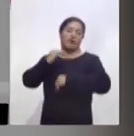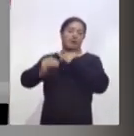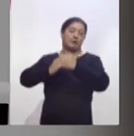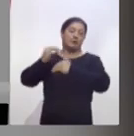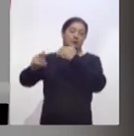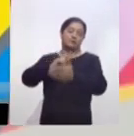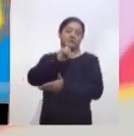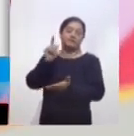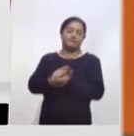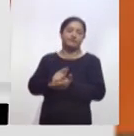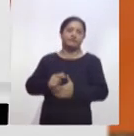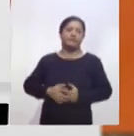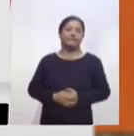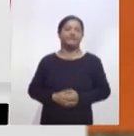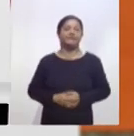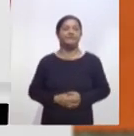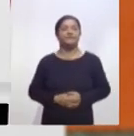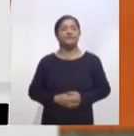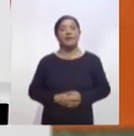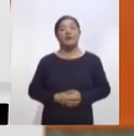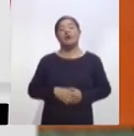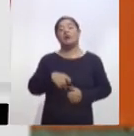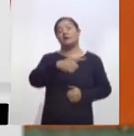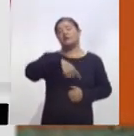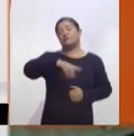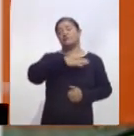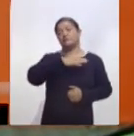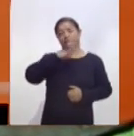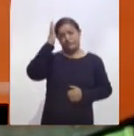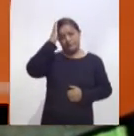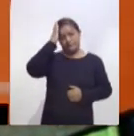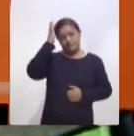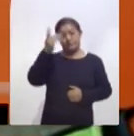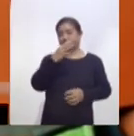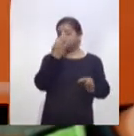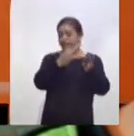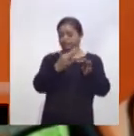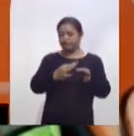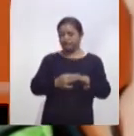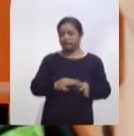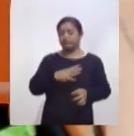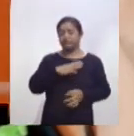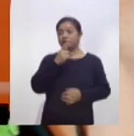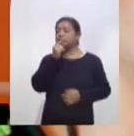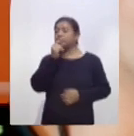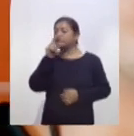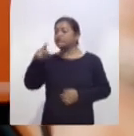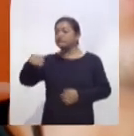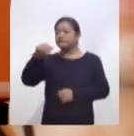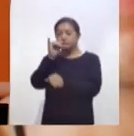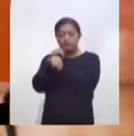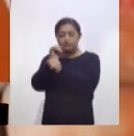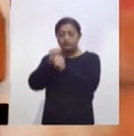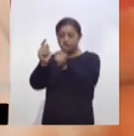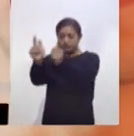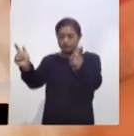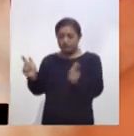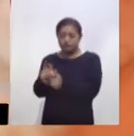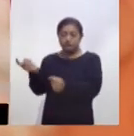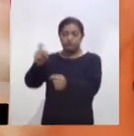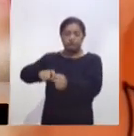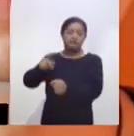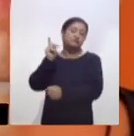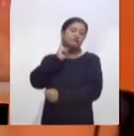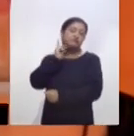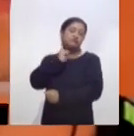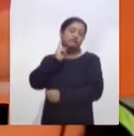legales correspondientes. El trabajo de campo, así como las diligencias practicadas de manera puntual, permitieron a oficiales de la Policía de Investigación adscritos a la Procuraduría General de